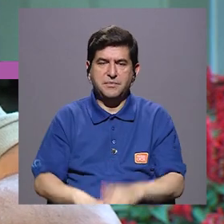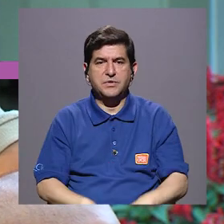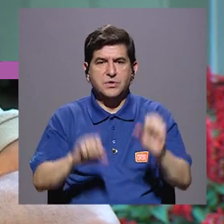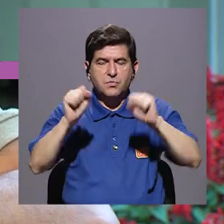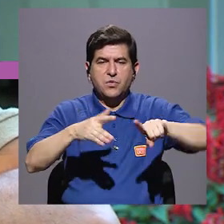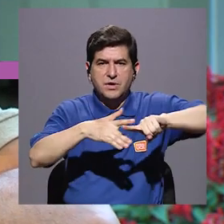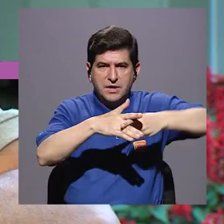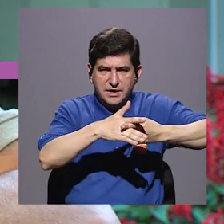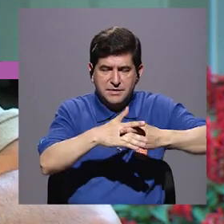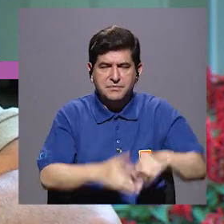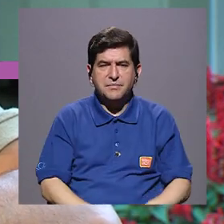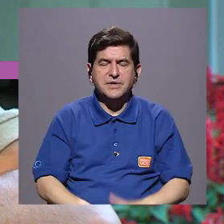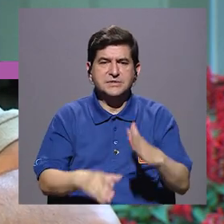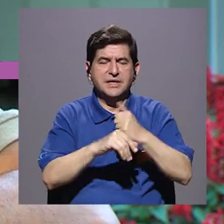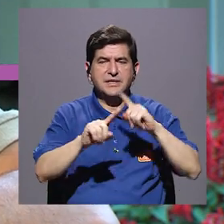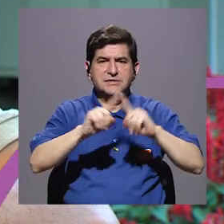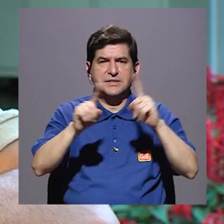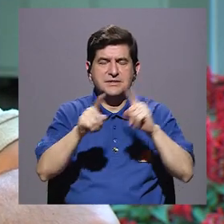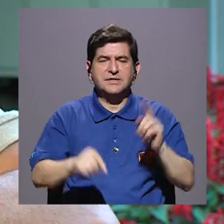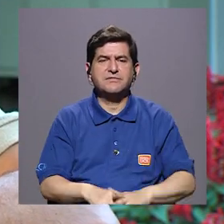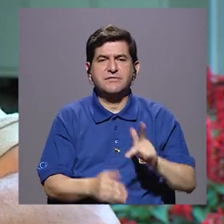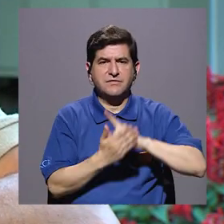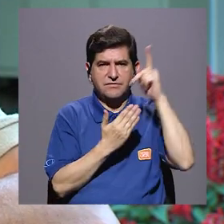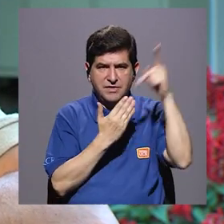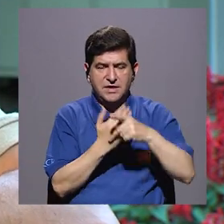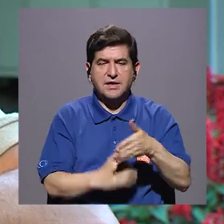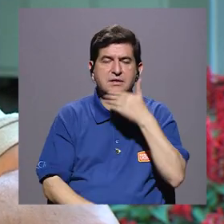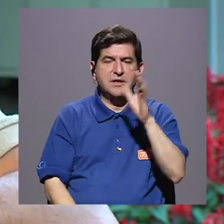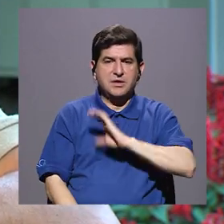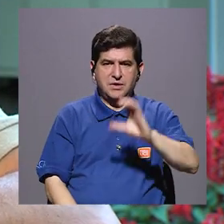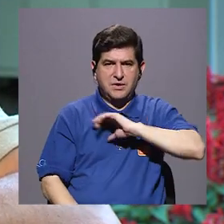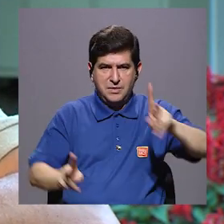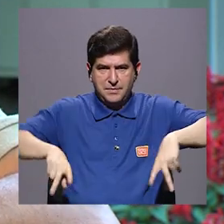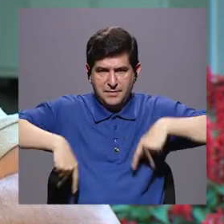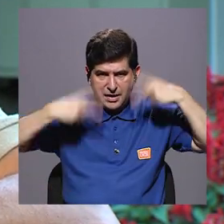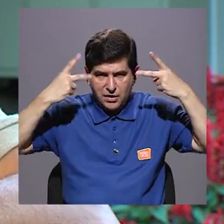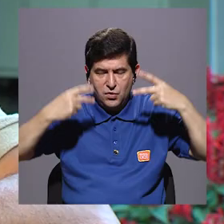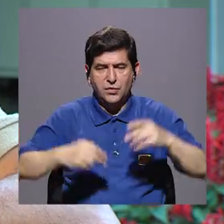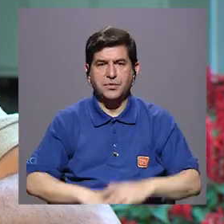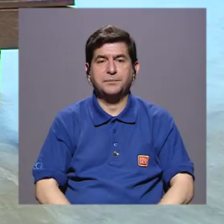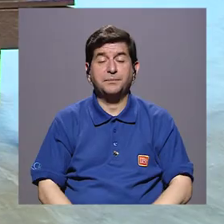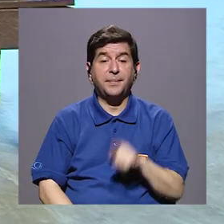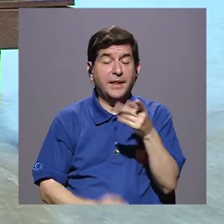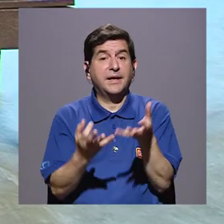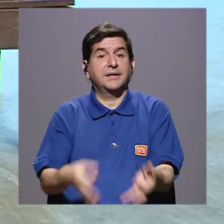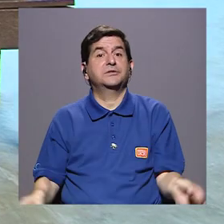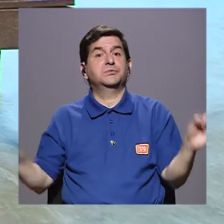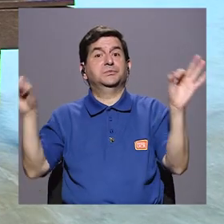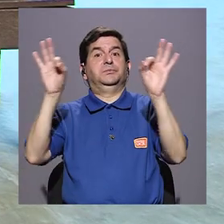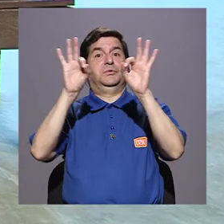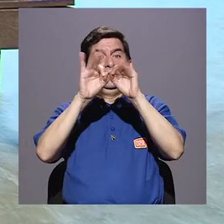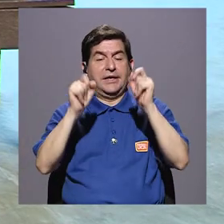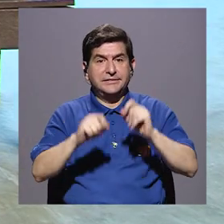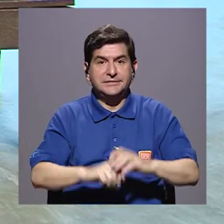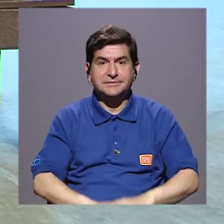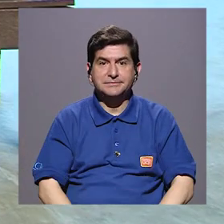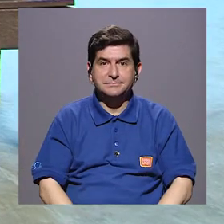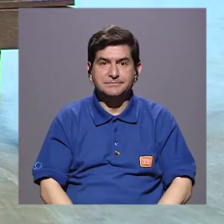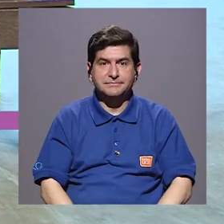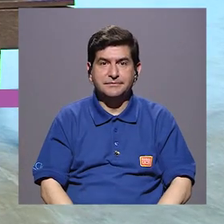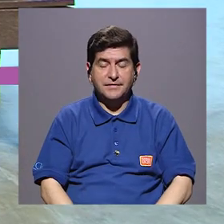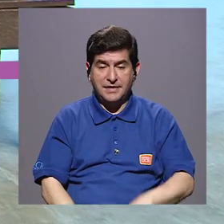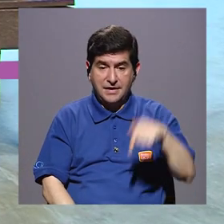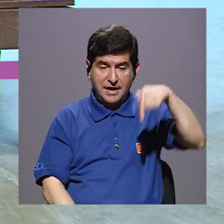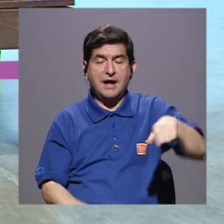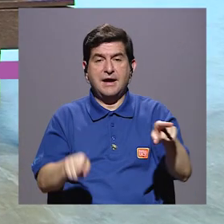pues, empezar a realizar sus sesiones, su programa y mejorar su calidad de vida. Okay, que eso es lo importante. Que es lo importante al final de cuentas. A